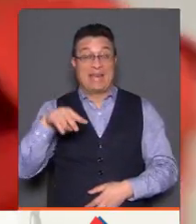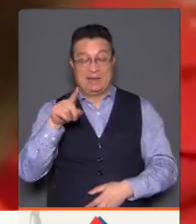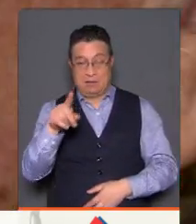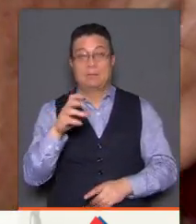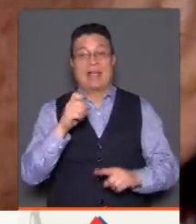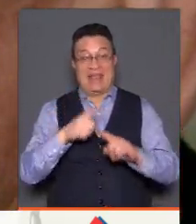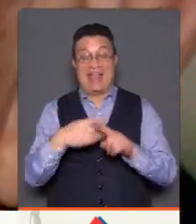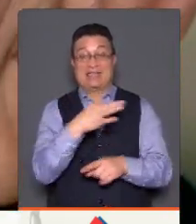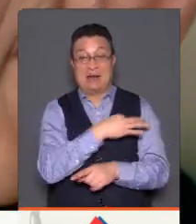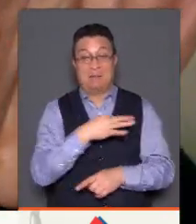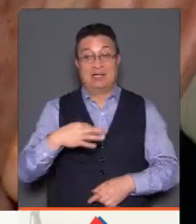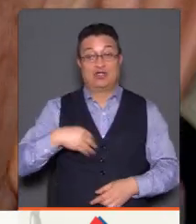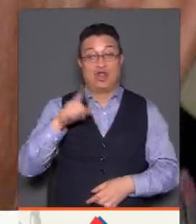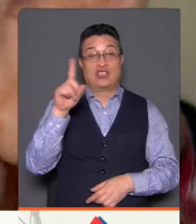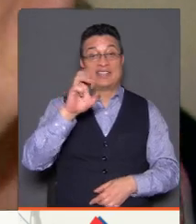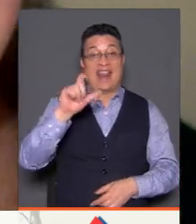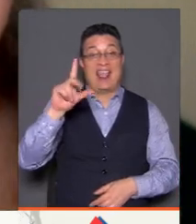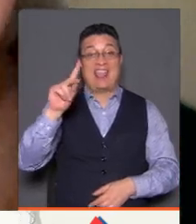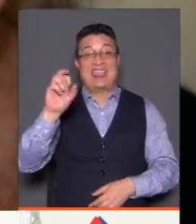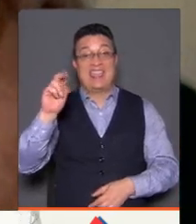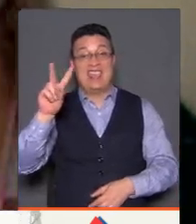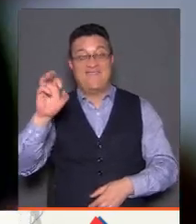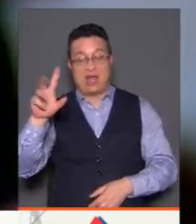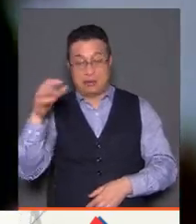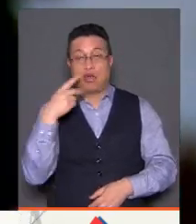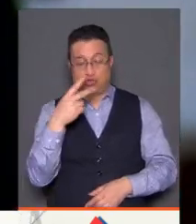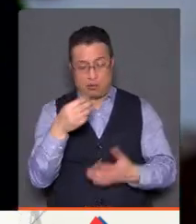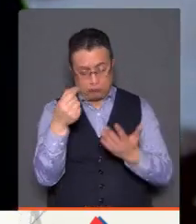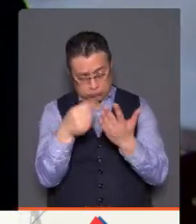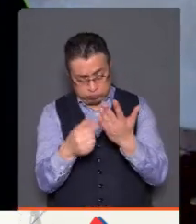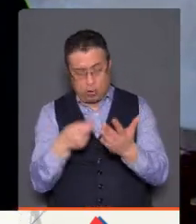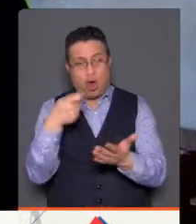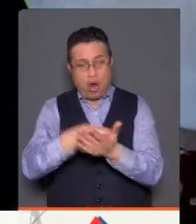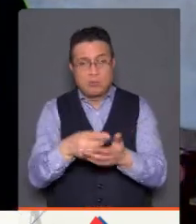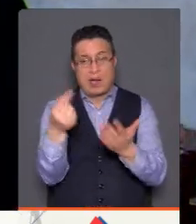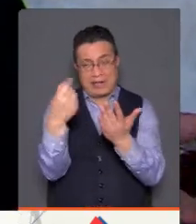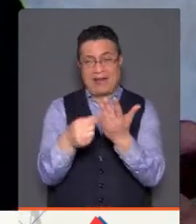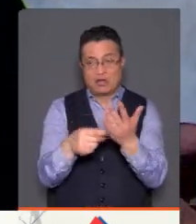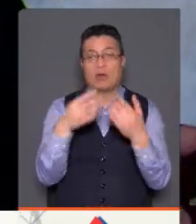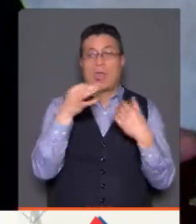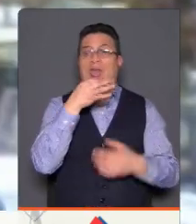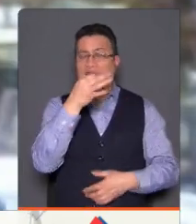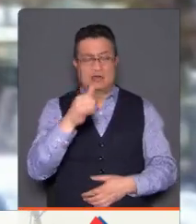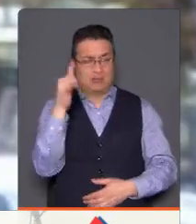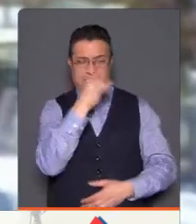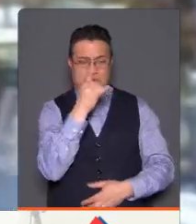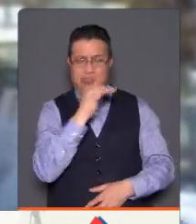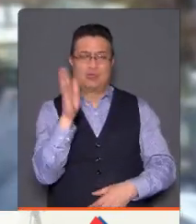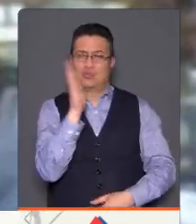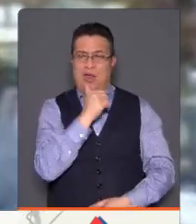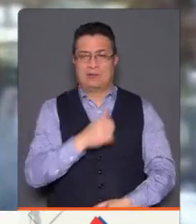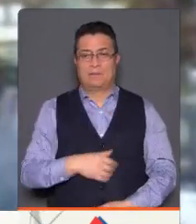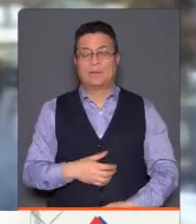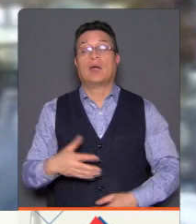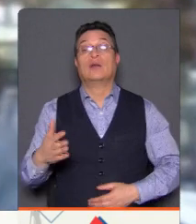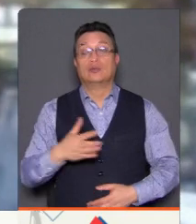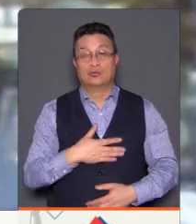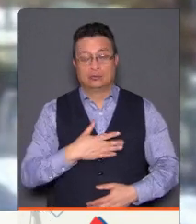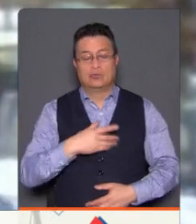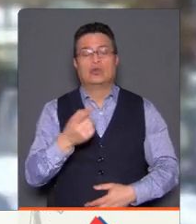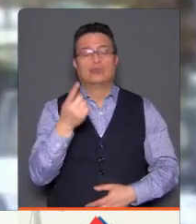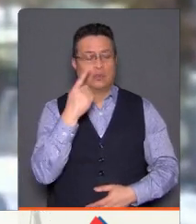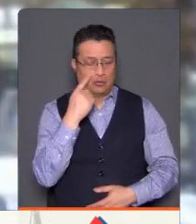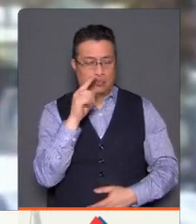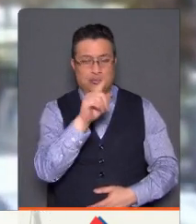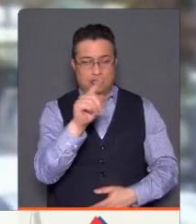exministro Andrés Saldívar, líder de una comisión que revisó la compraventa y las finanzas de la colectividad, descartó irregularidades. Reconocíamos que se había